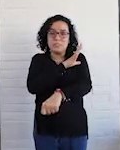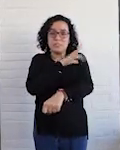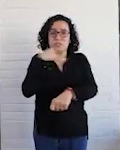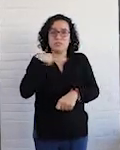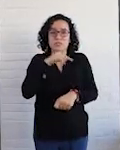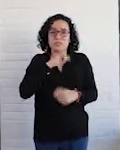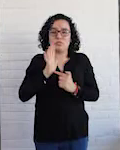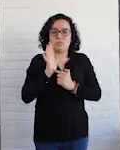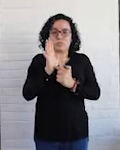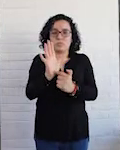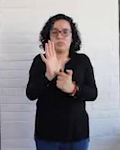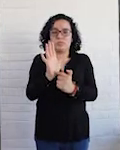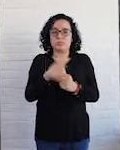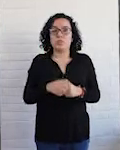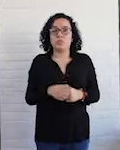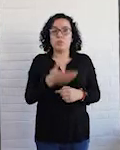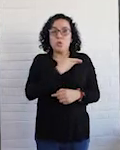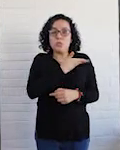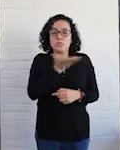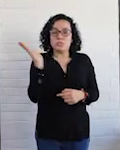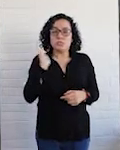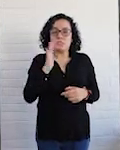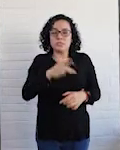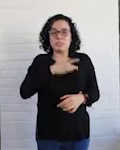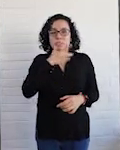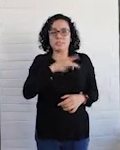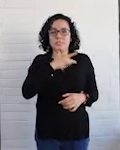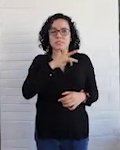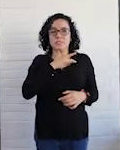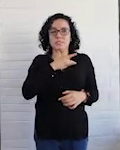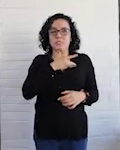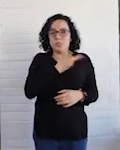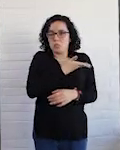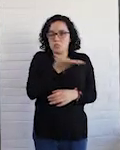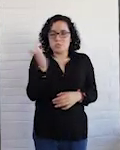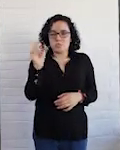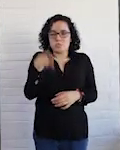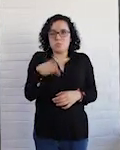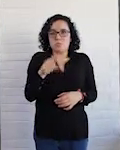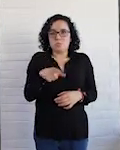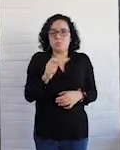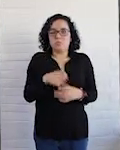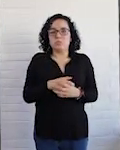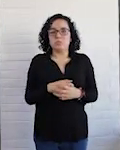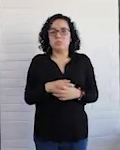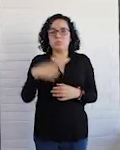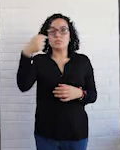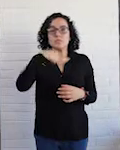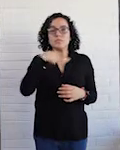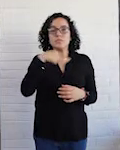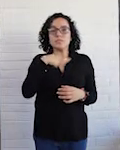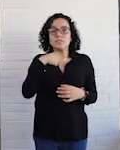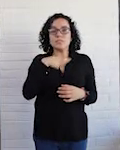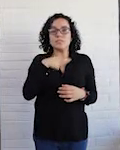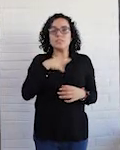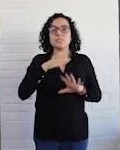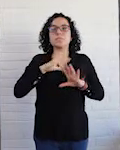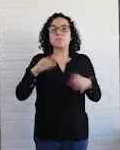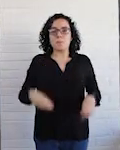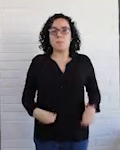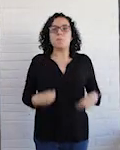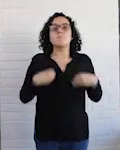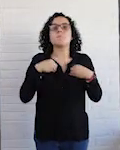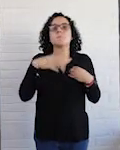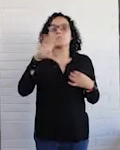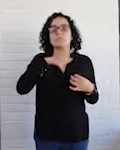que les acabo de demostrar, que acaban ustedes de sentir, ustedes mismos, es para mí en donde se basa la